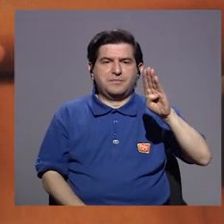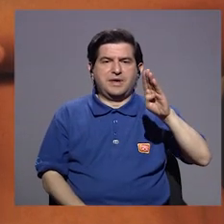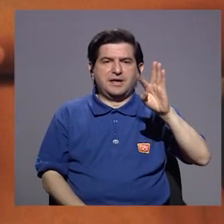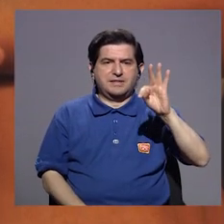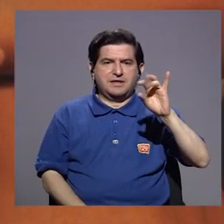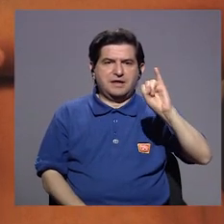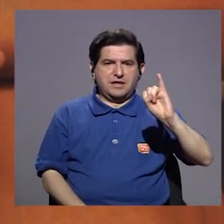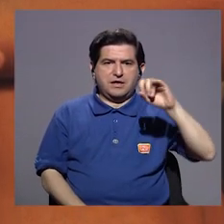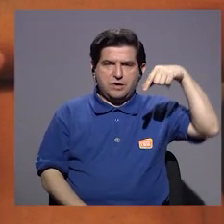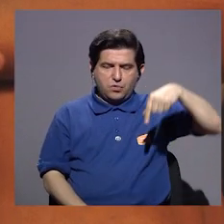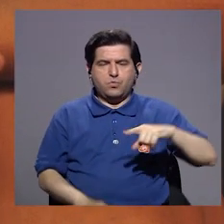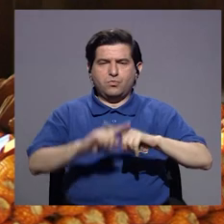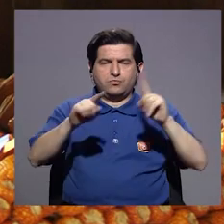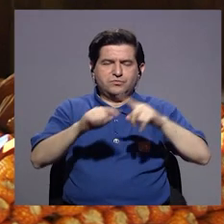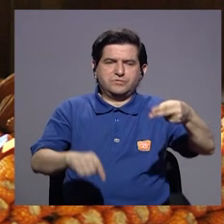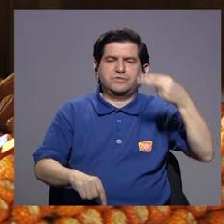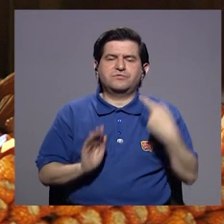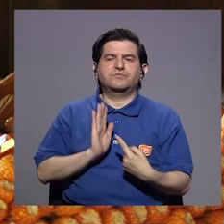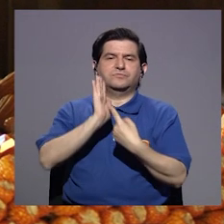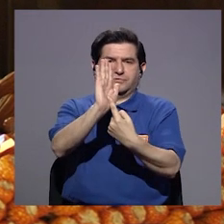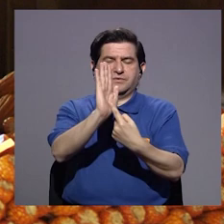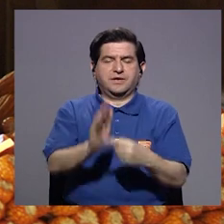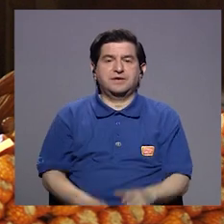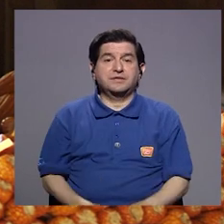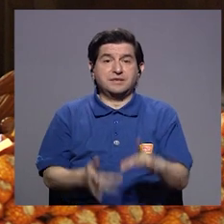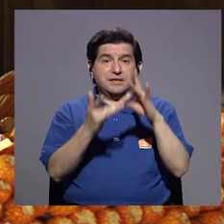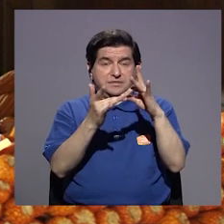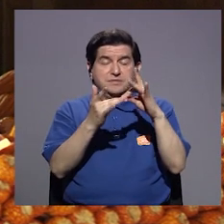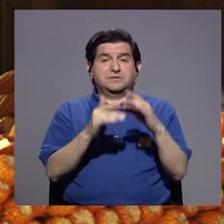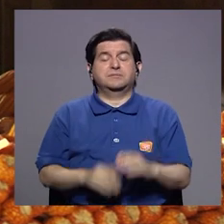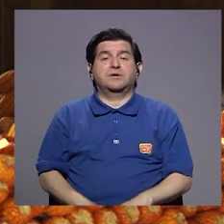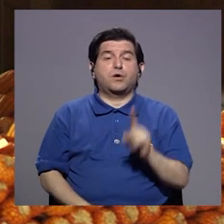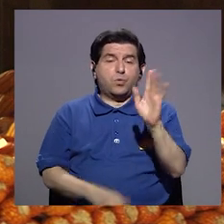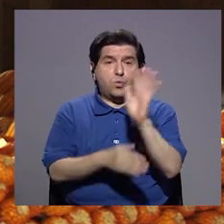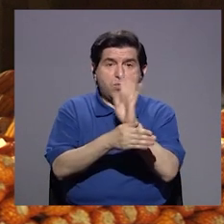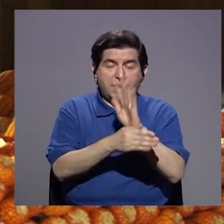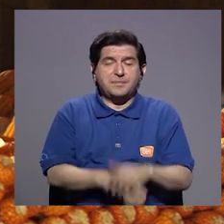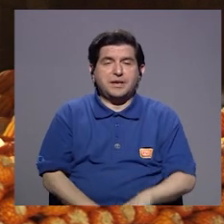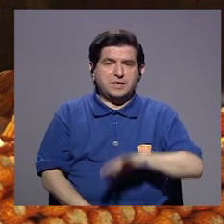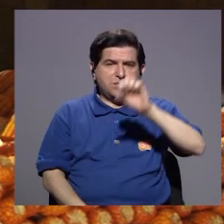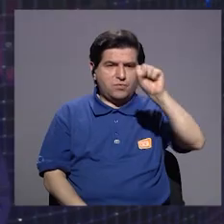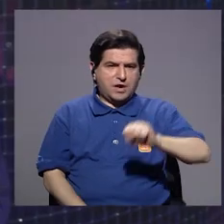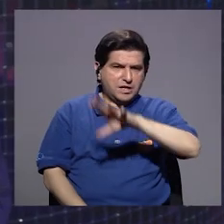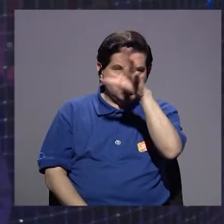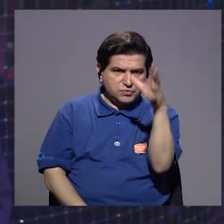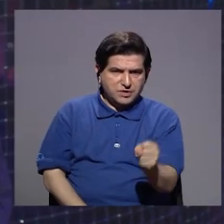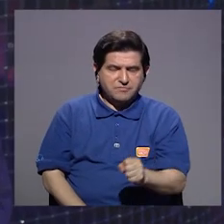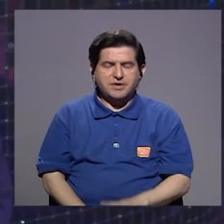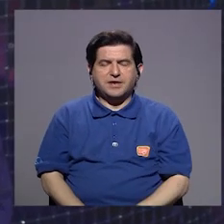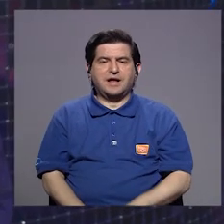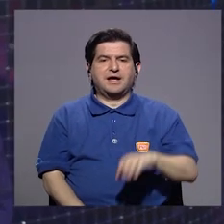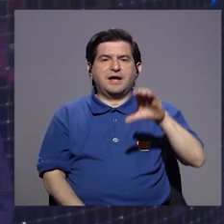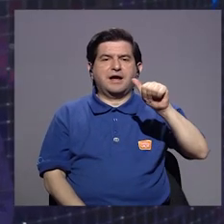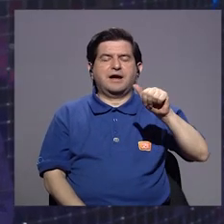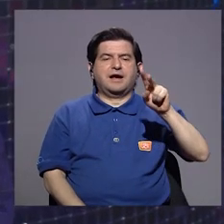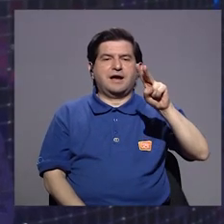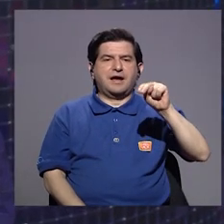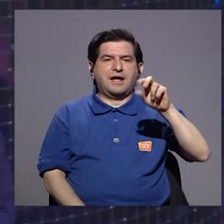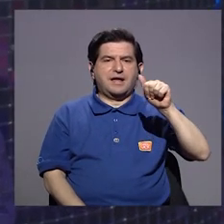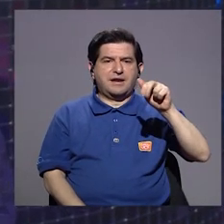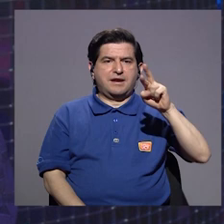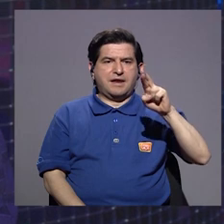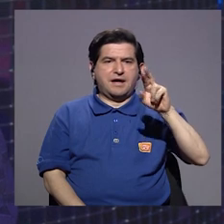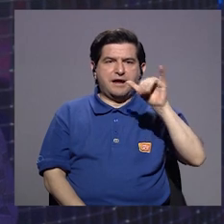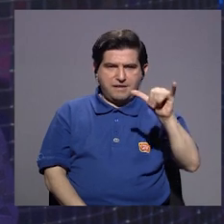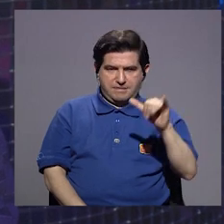mundo con diferentes historias. Que ahí particularmente quisiera destacar una película sudafricana que se llama Canary, canario en la